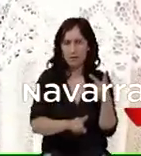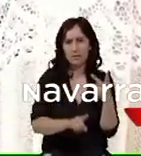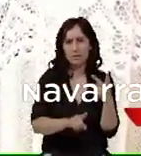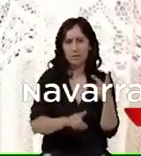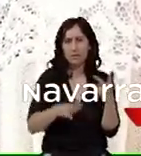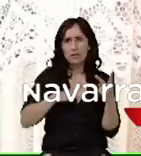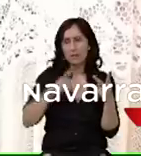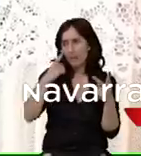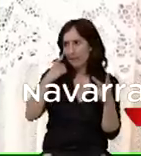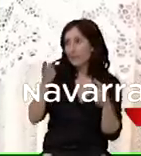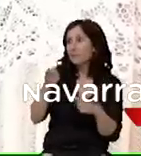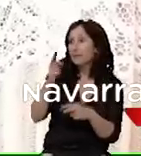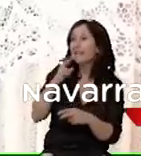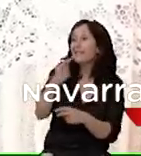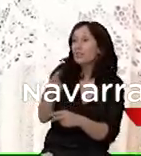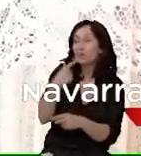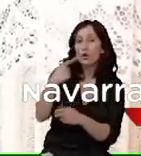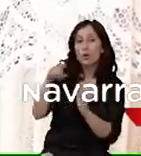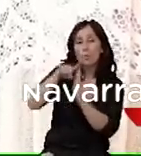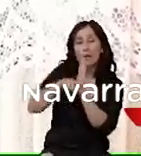te he dicho de ti, Navillas, porque te conozco hija?